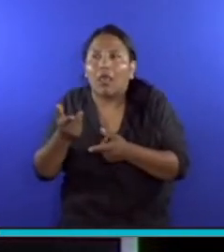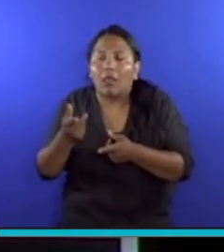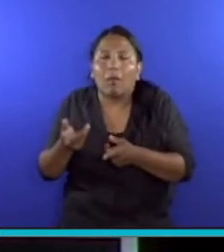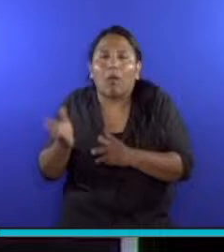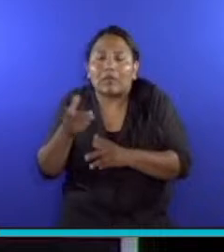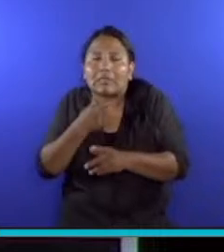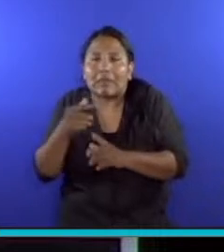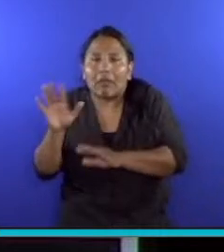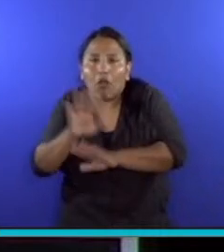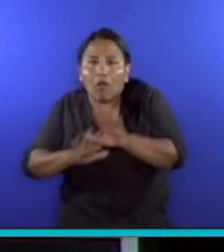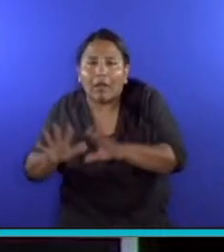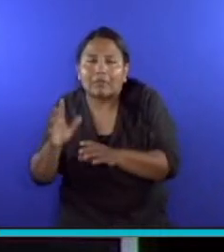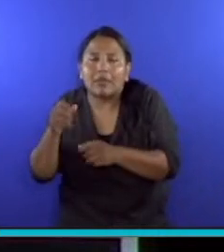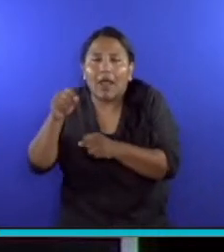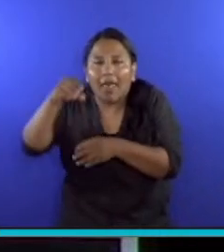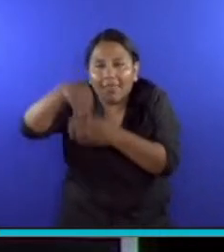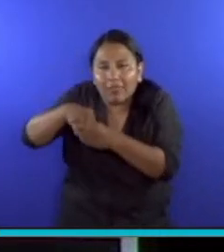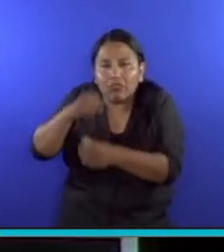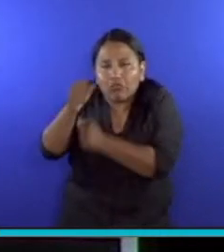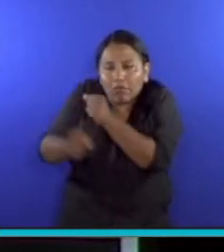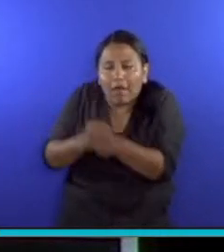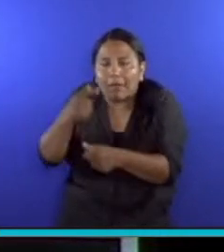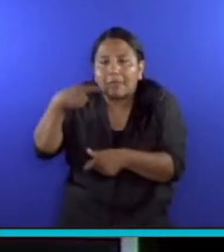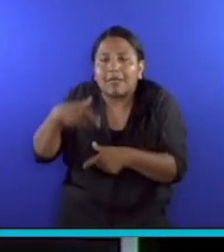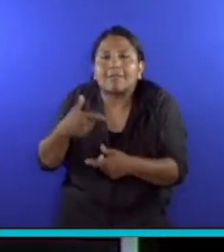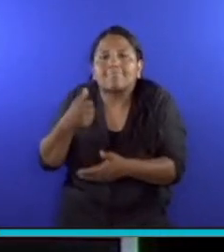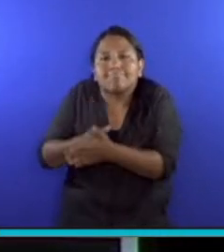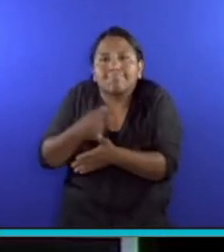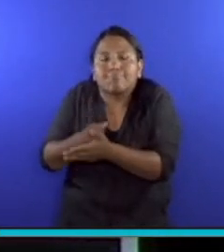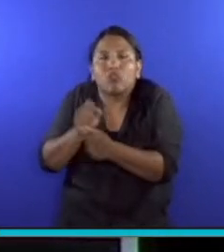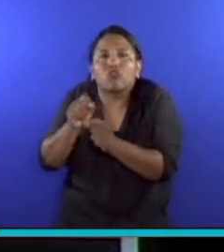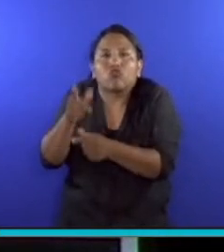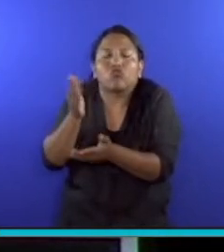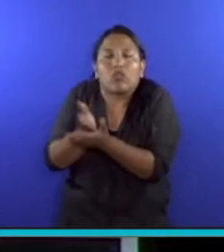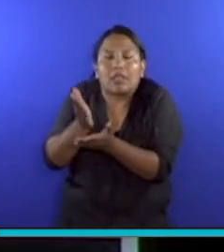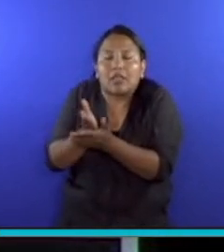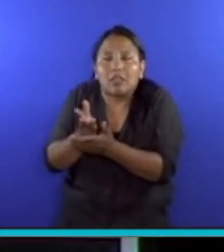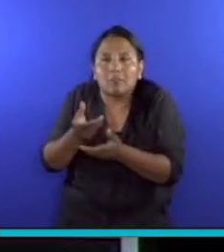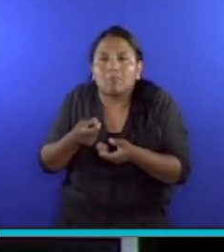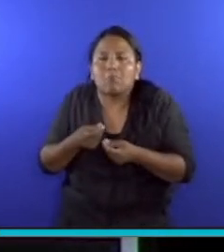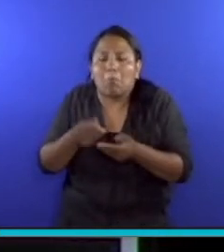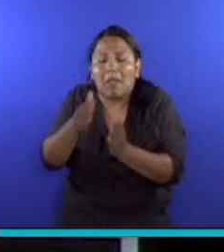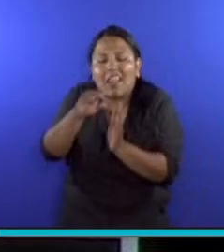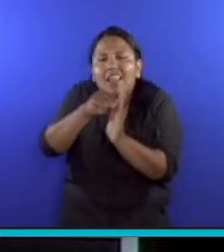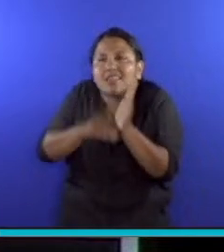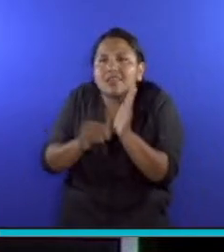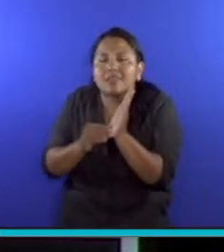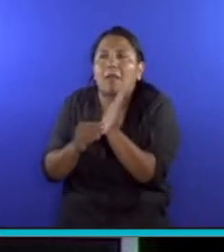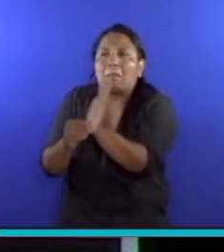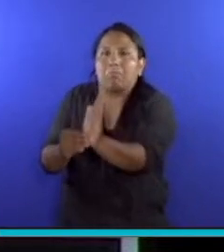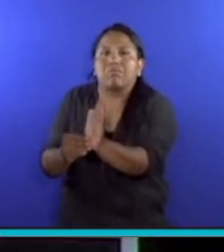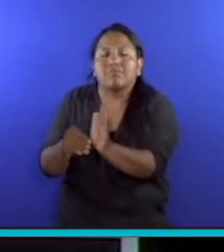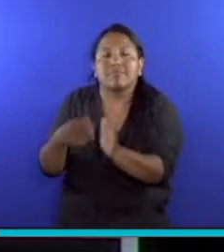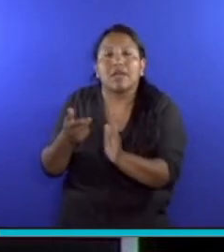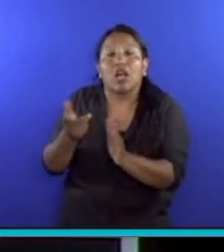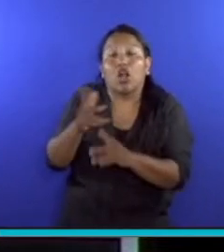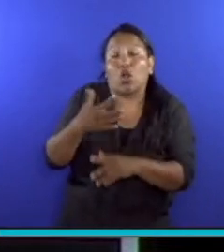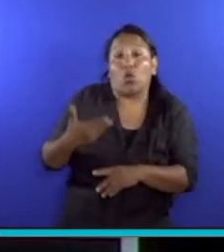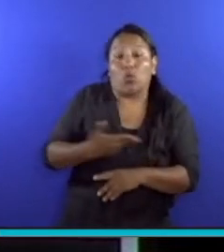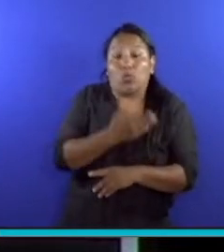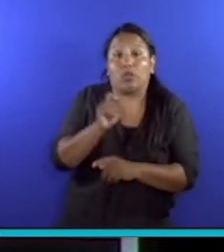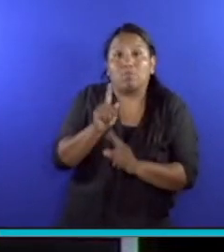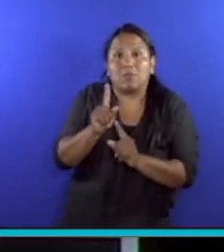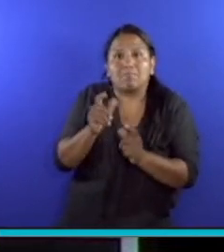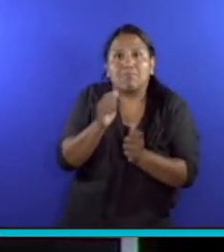fábricas para luchar por sus derechos, sino que además los dueños de esas empresas